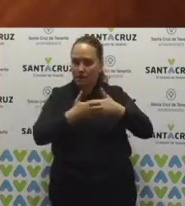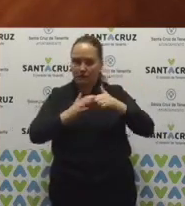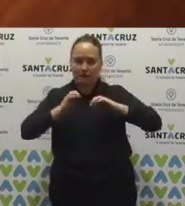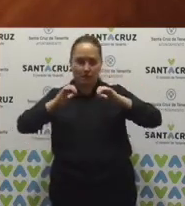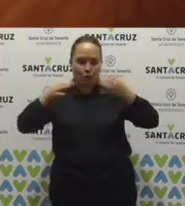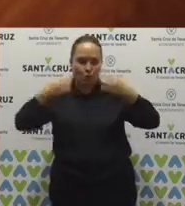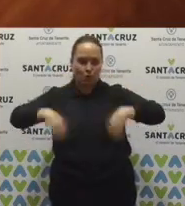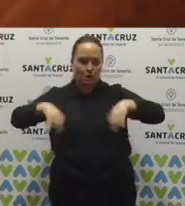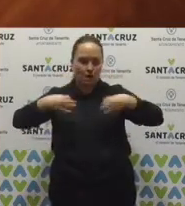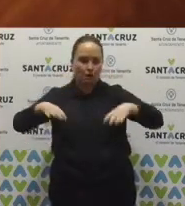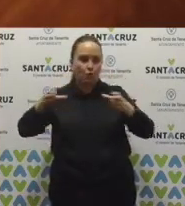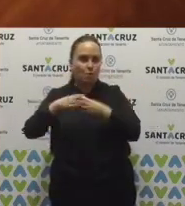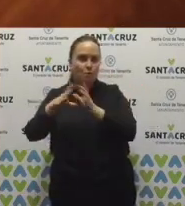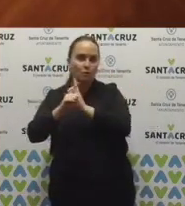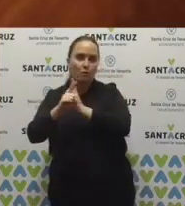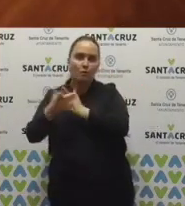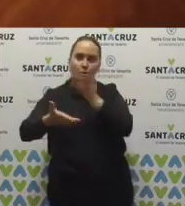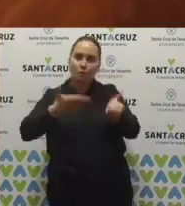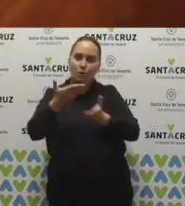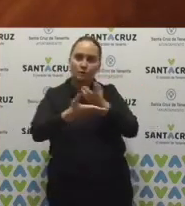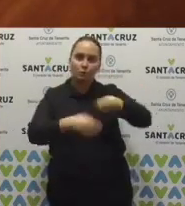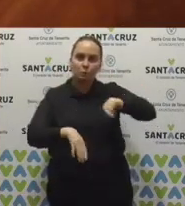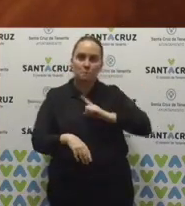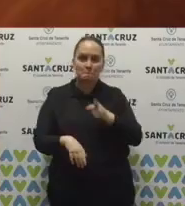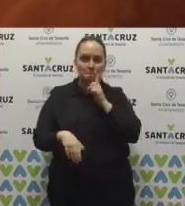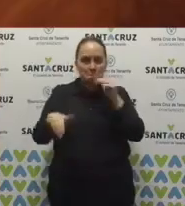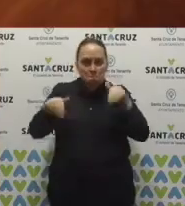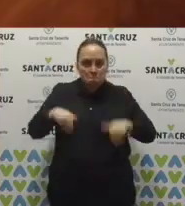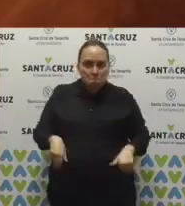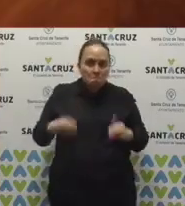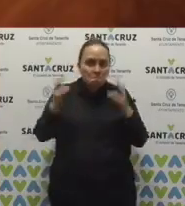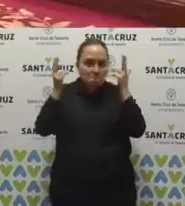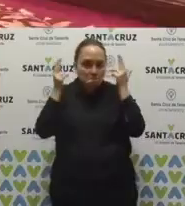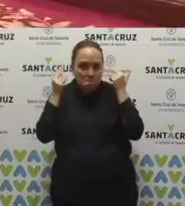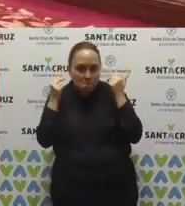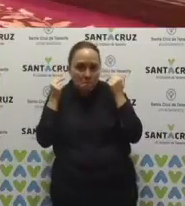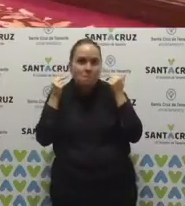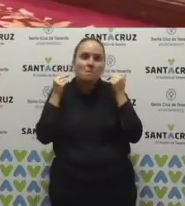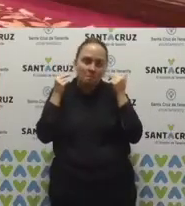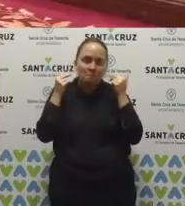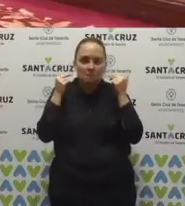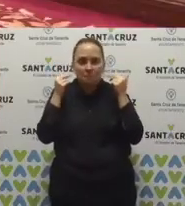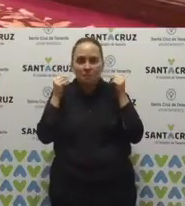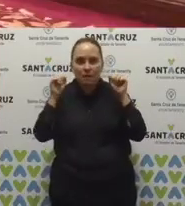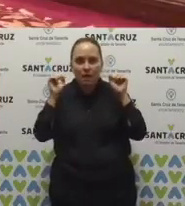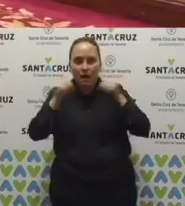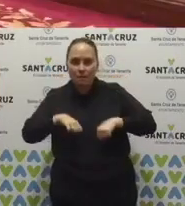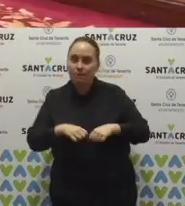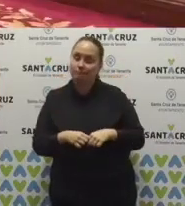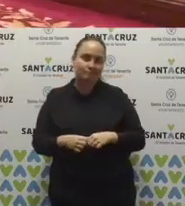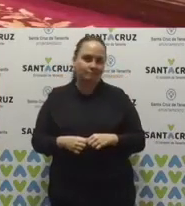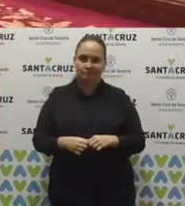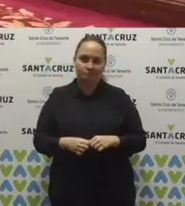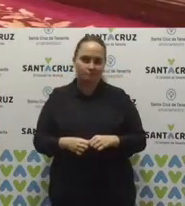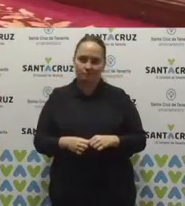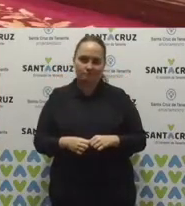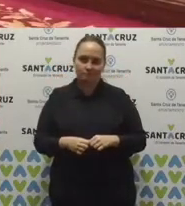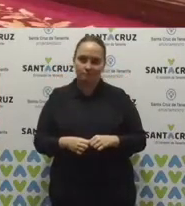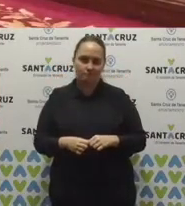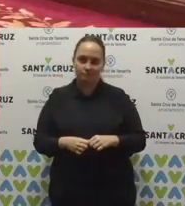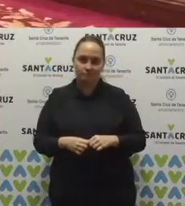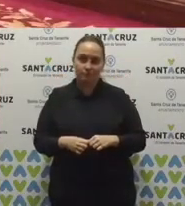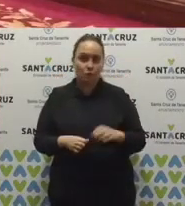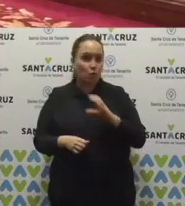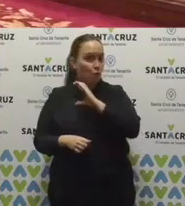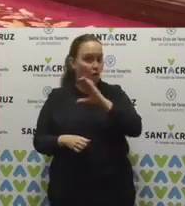de venta de sus propuestas buenos quedemos callados y aprobamos con las orejas esa moción institucional no va a ser así no lo ha hecho